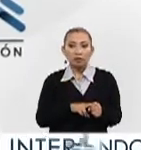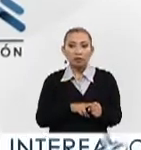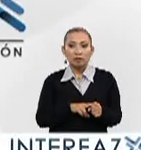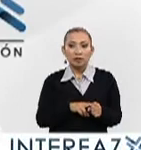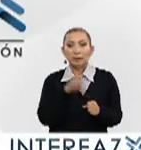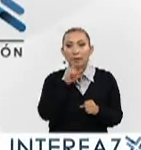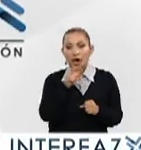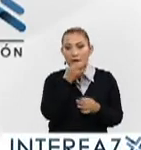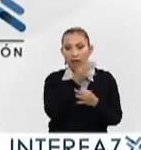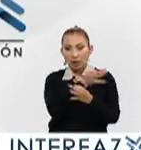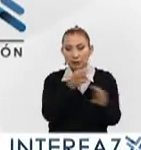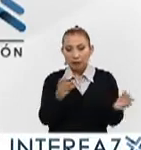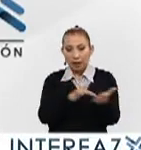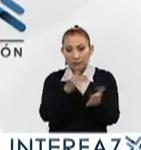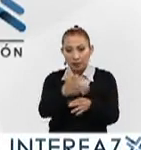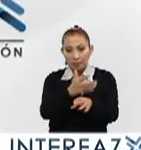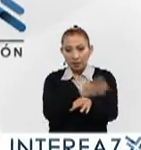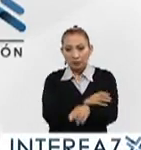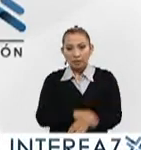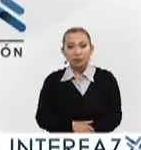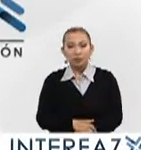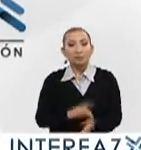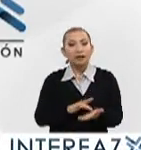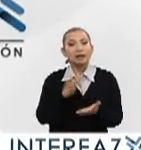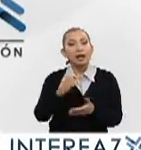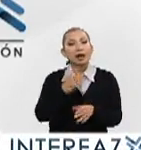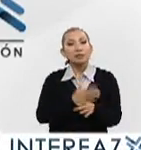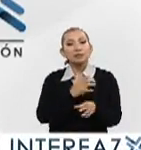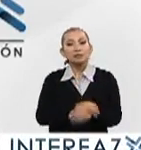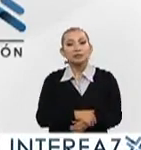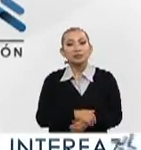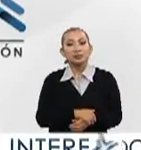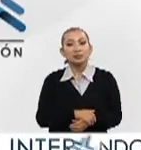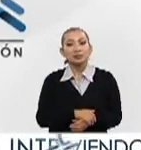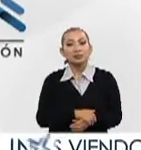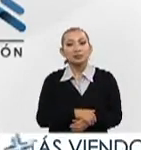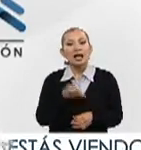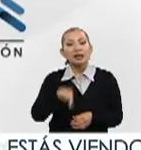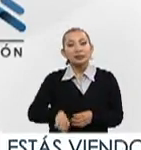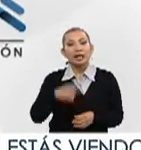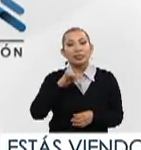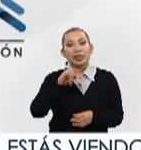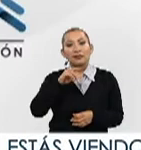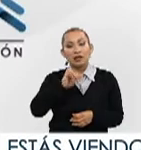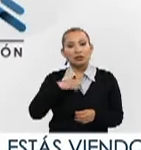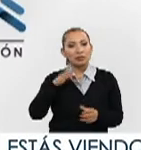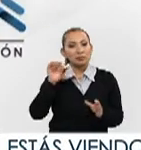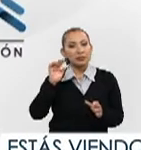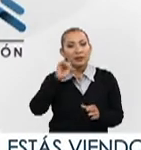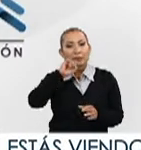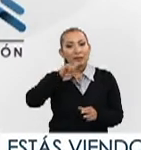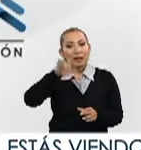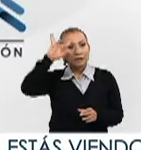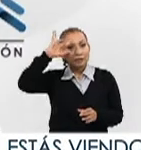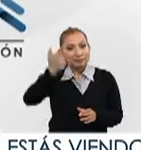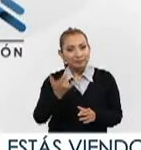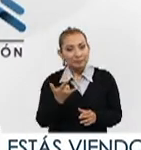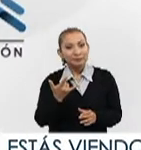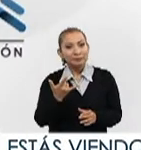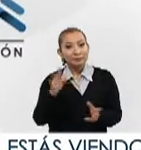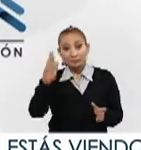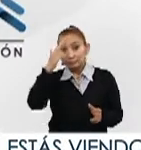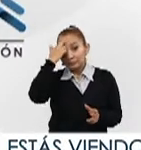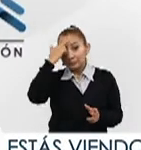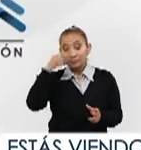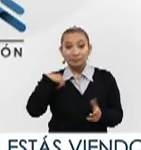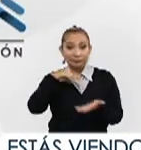qué mejor que la información. Gracias por acompañarnos. Muchas gracias por acompañarnos en esta emisión de Interfaz. Nos despedimos también de Griselda Yebra y